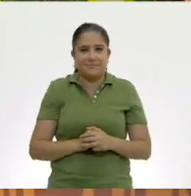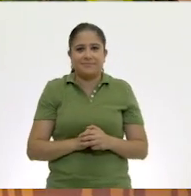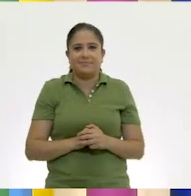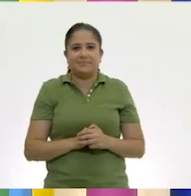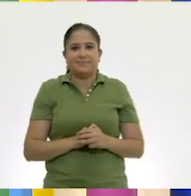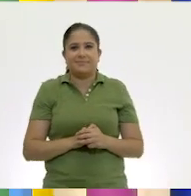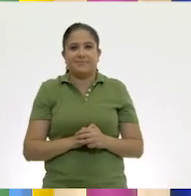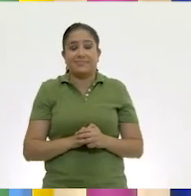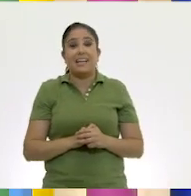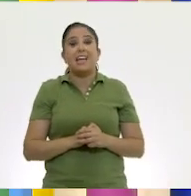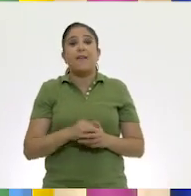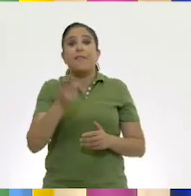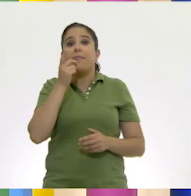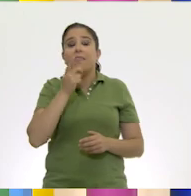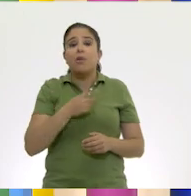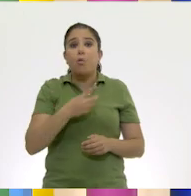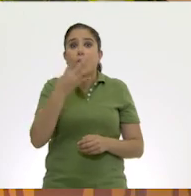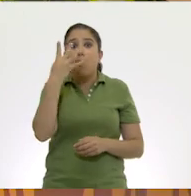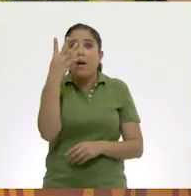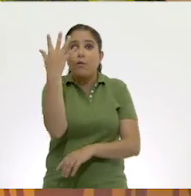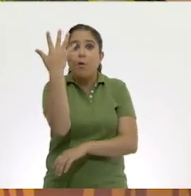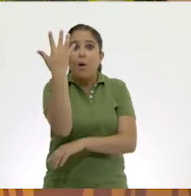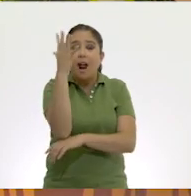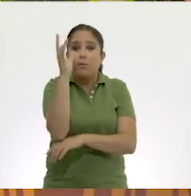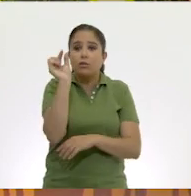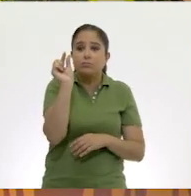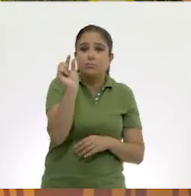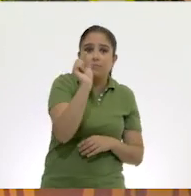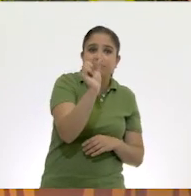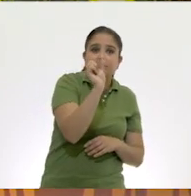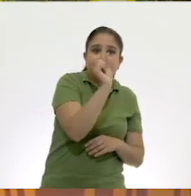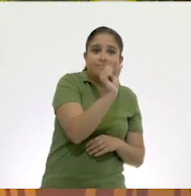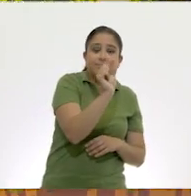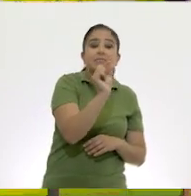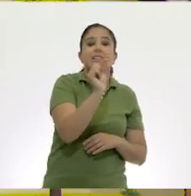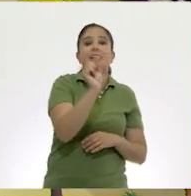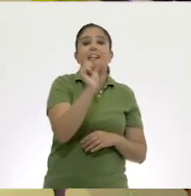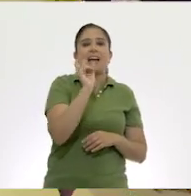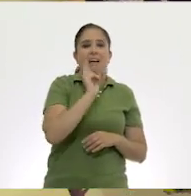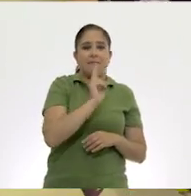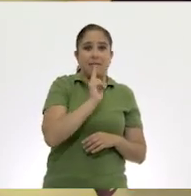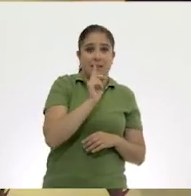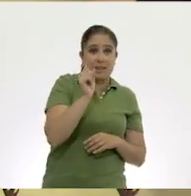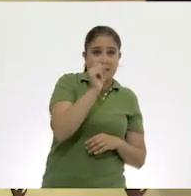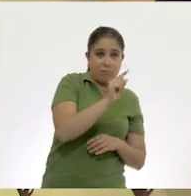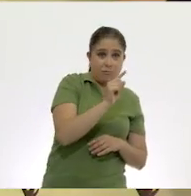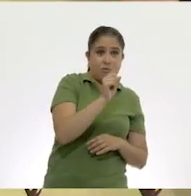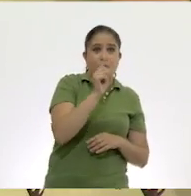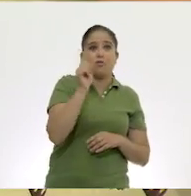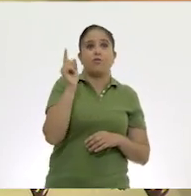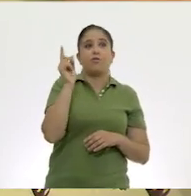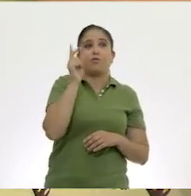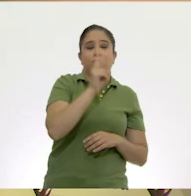dijo que avanzara cuatro árboles a la derecha es para cada uno